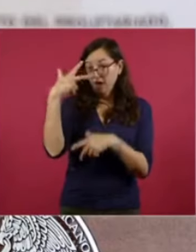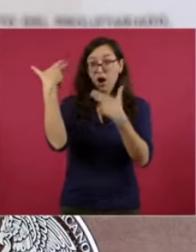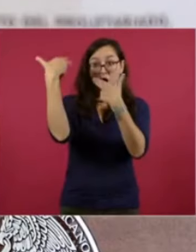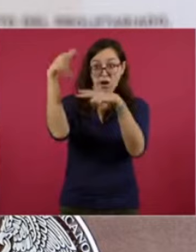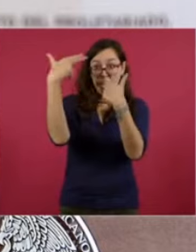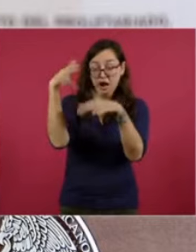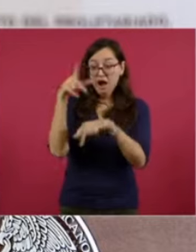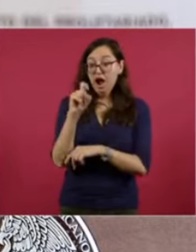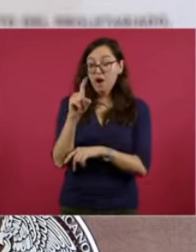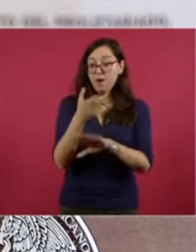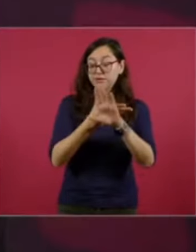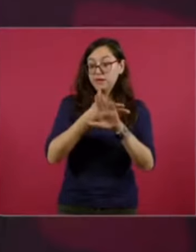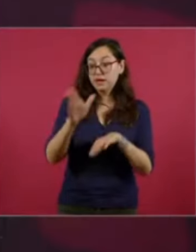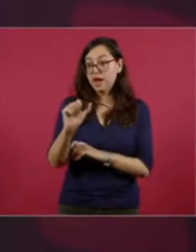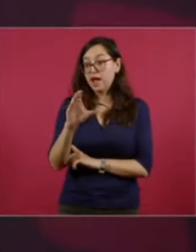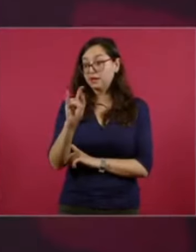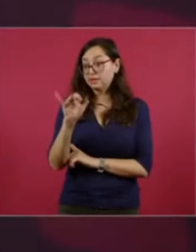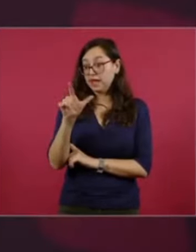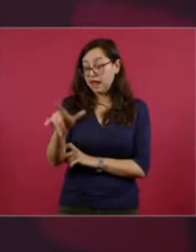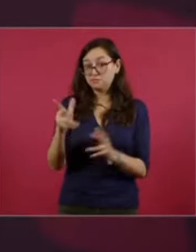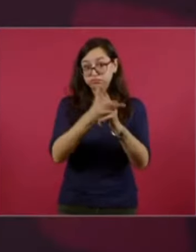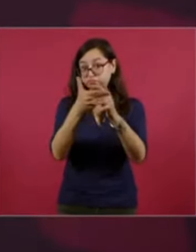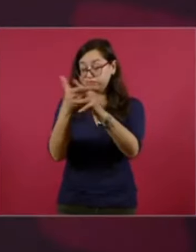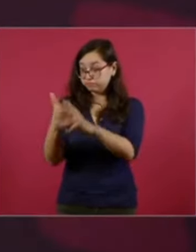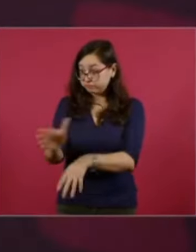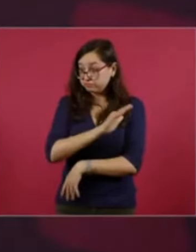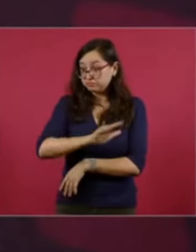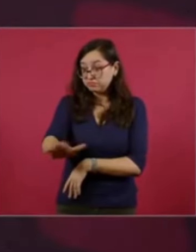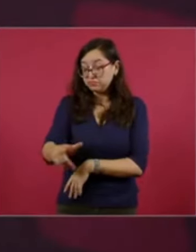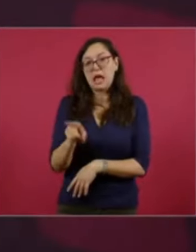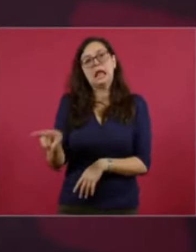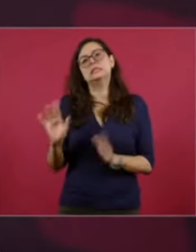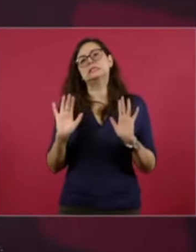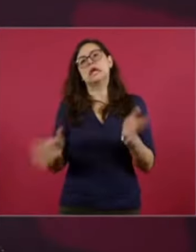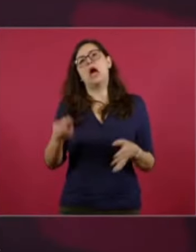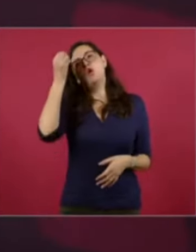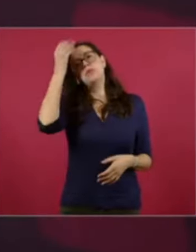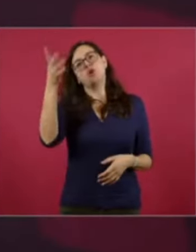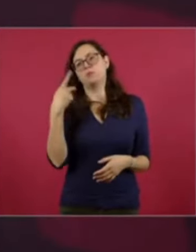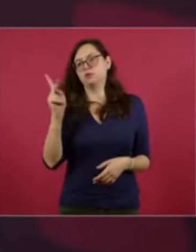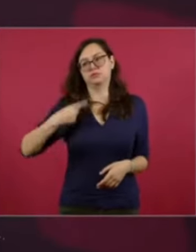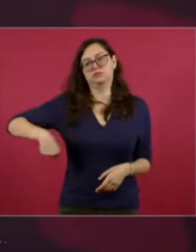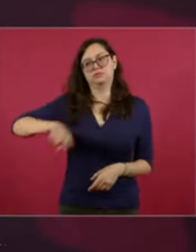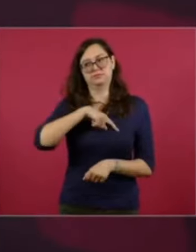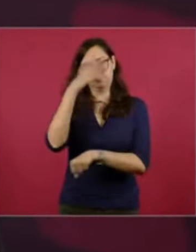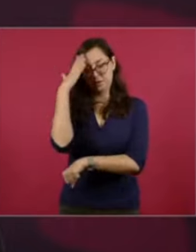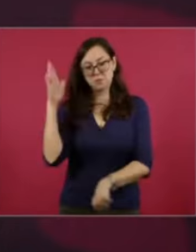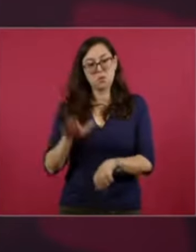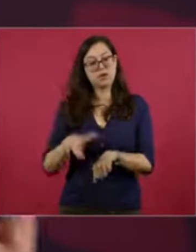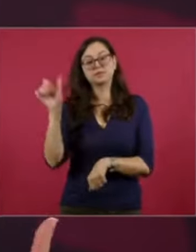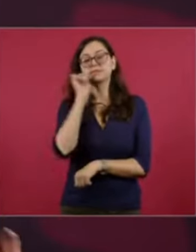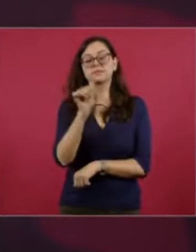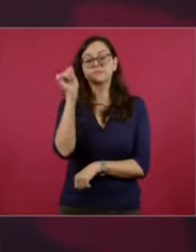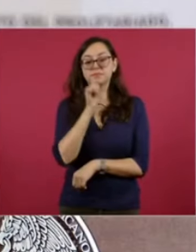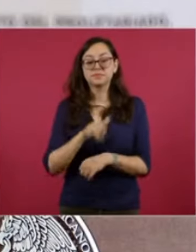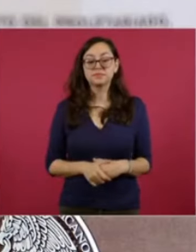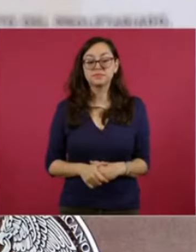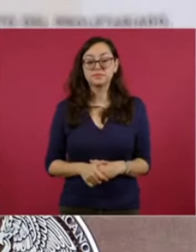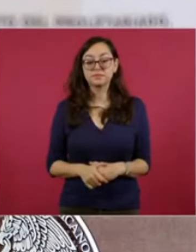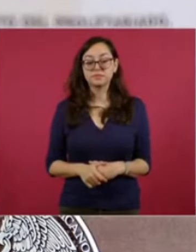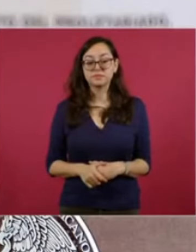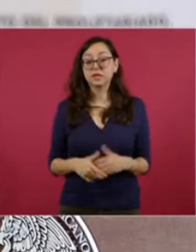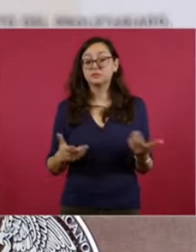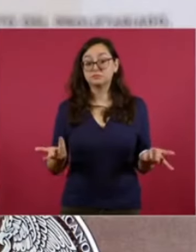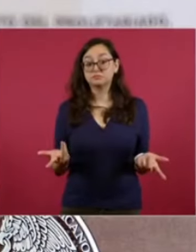Vamos a ir a la conferencia hoy, 25 de septiembre del 2024. Hoy el presidente